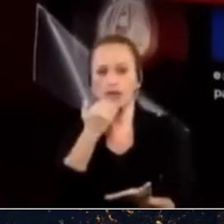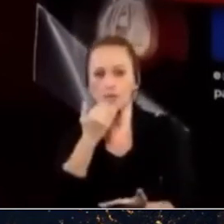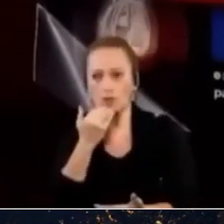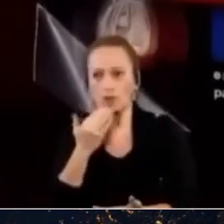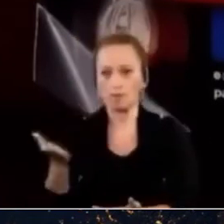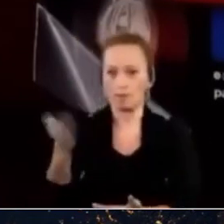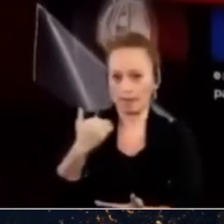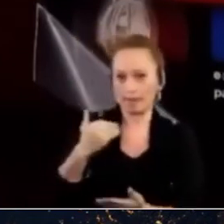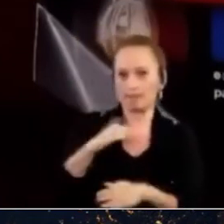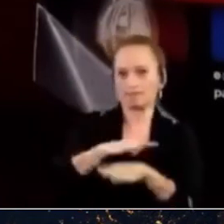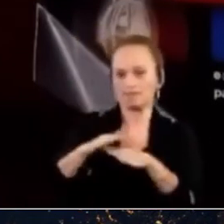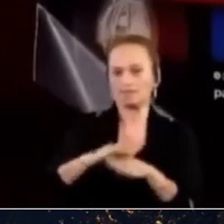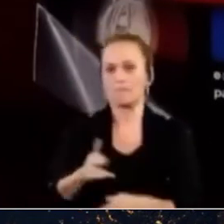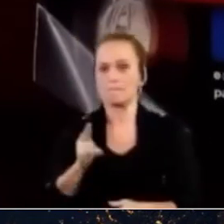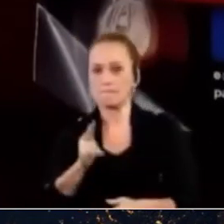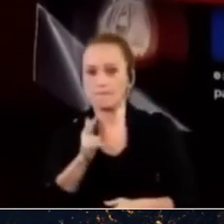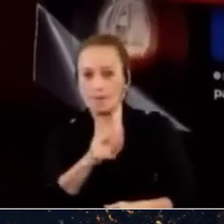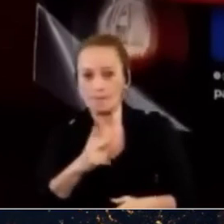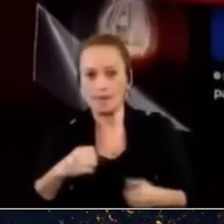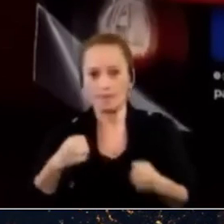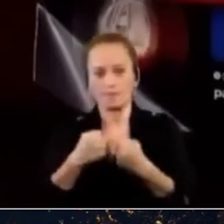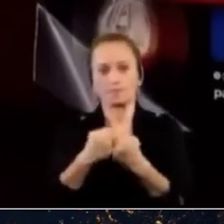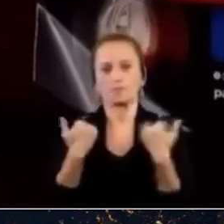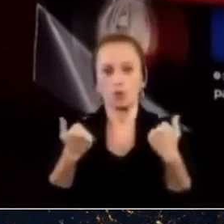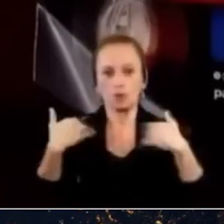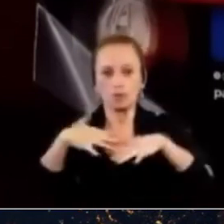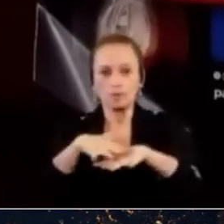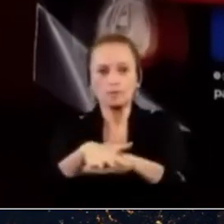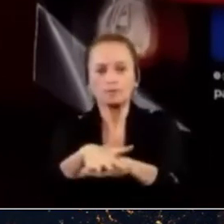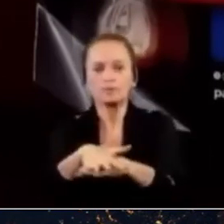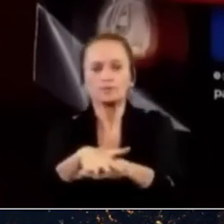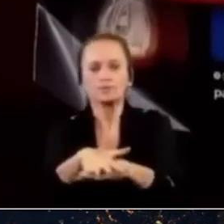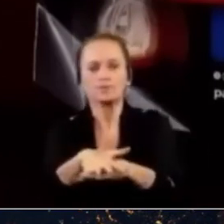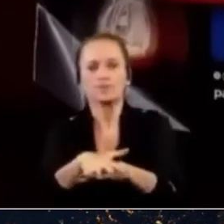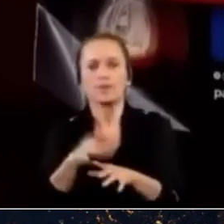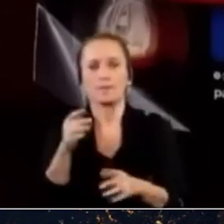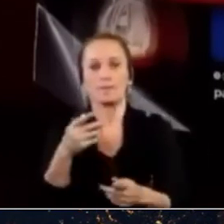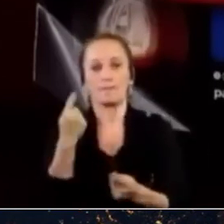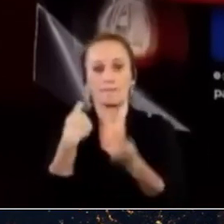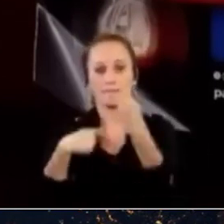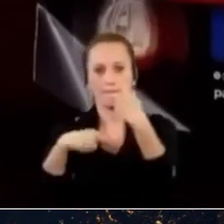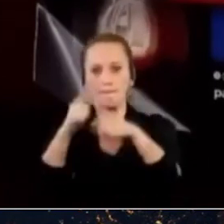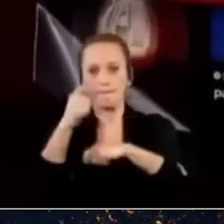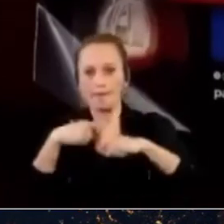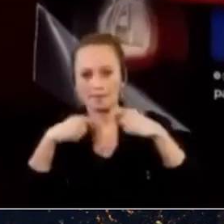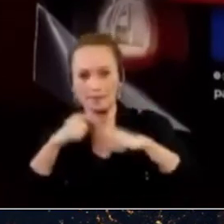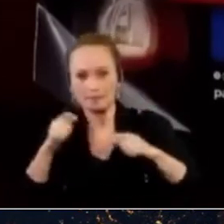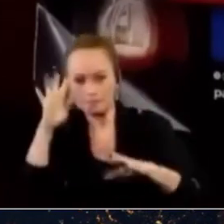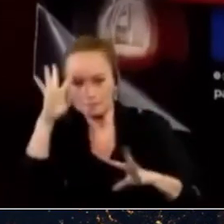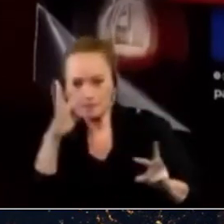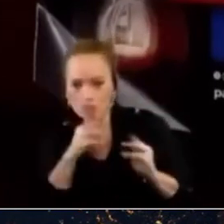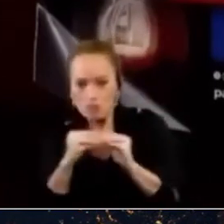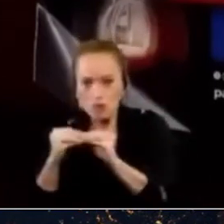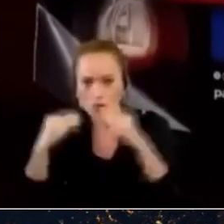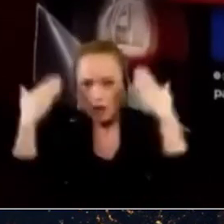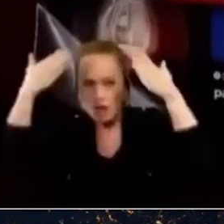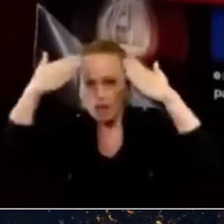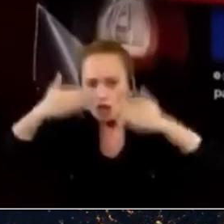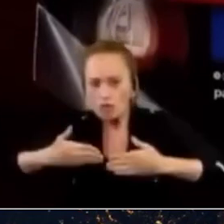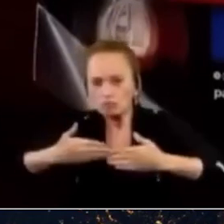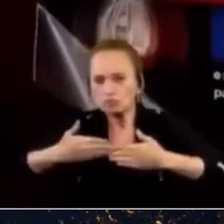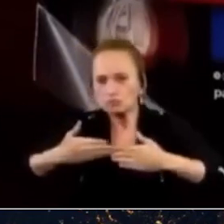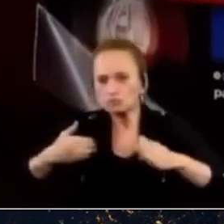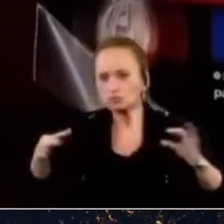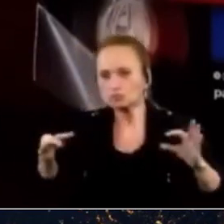grupos, alquilan sicarios, hoy mezclan, es un negocio compartimentado donde todo se